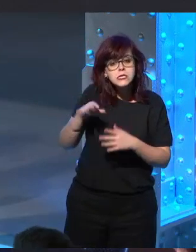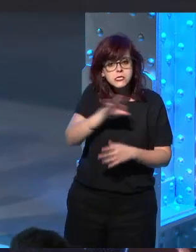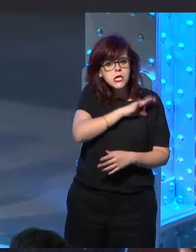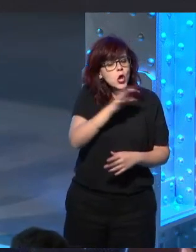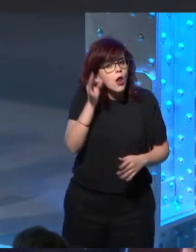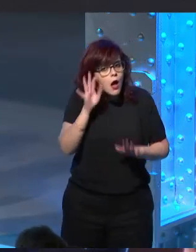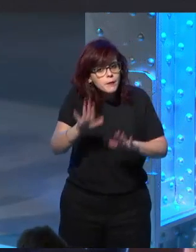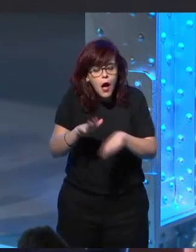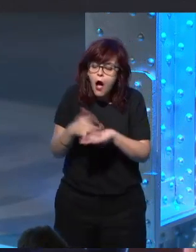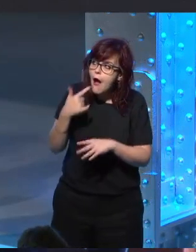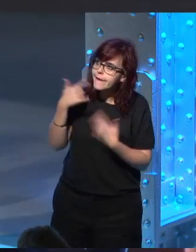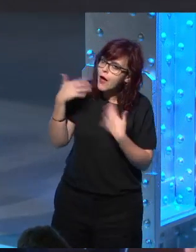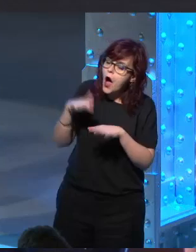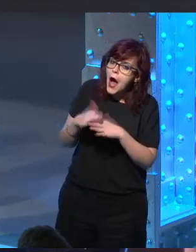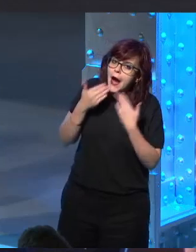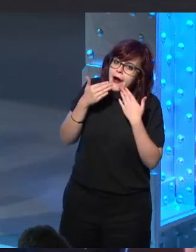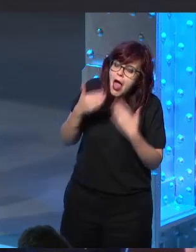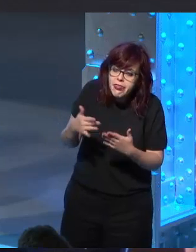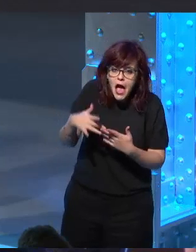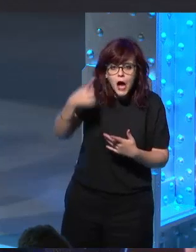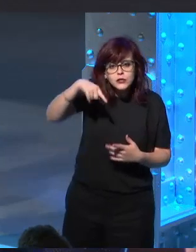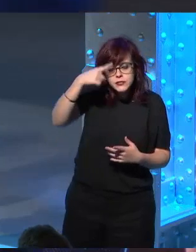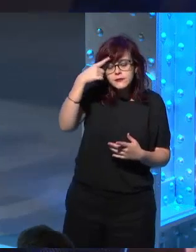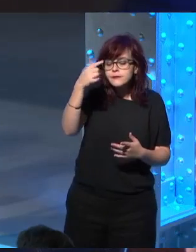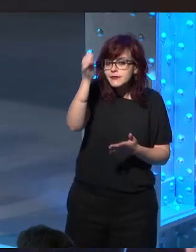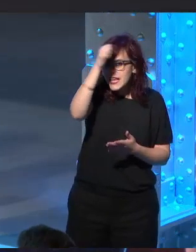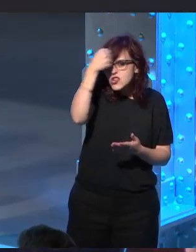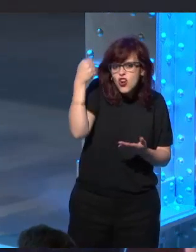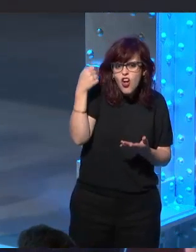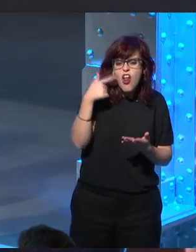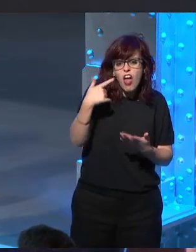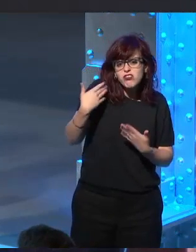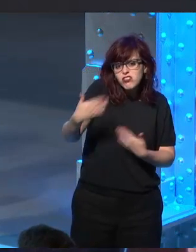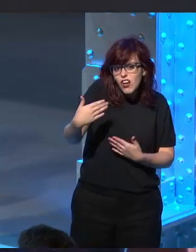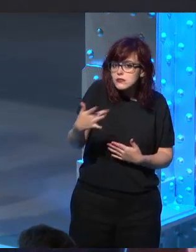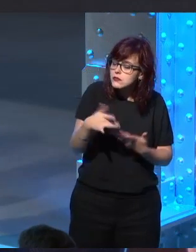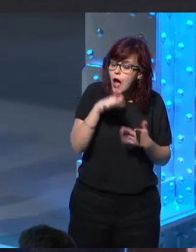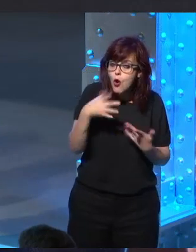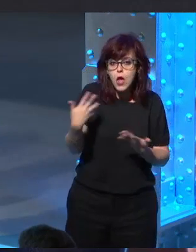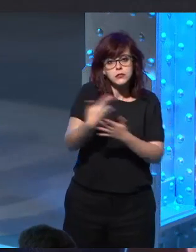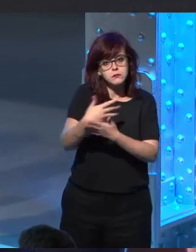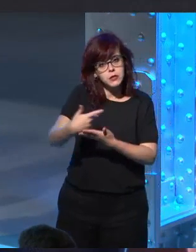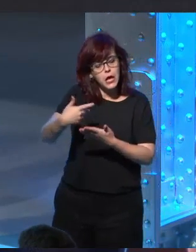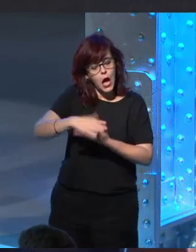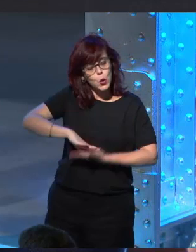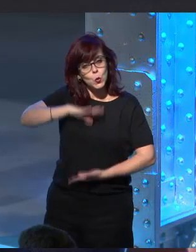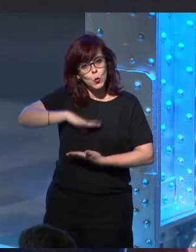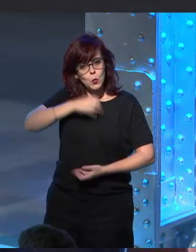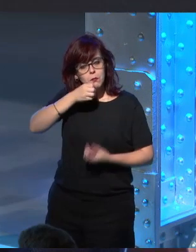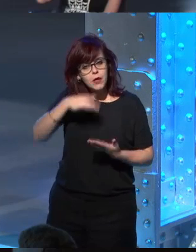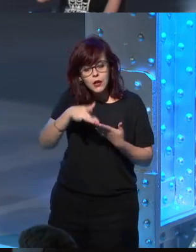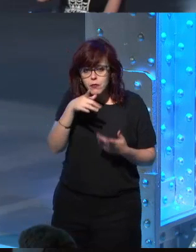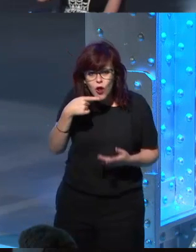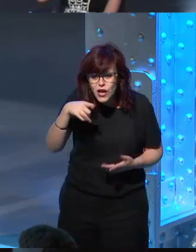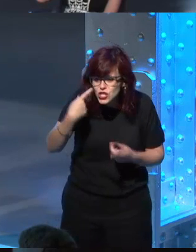Y dice, oye, ¿cómo le agradezco que a los ignorantes nos haya usted explicado las cosas? Dije, pero si es que las cosas son mucho más fáciles de lo que tú te